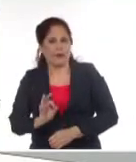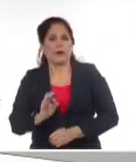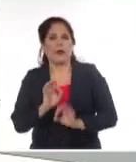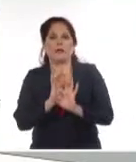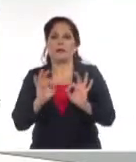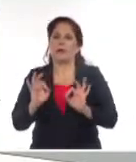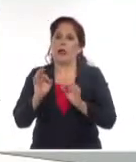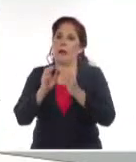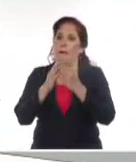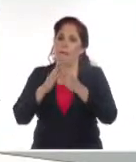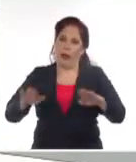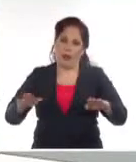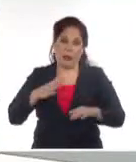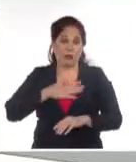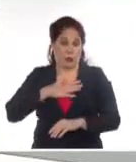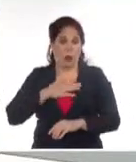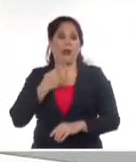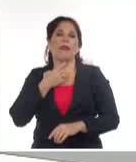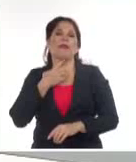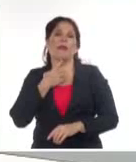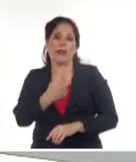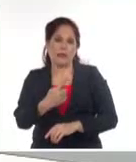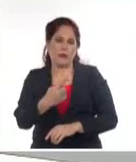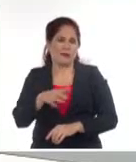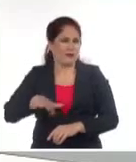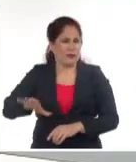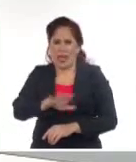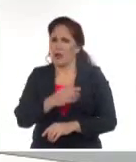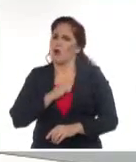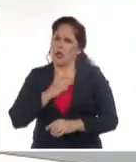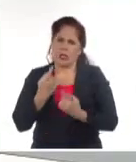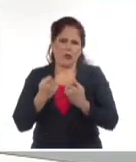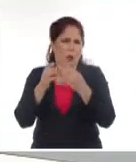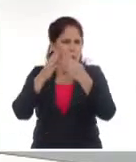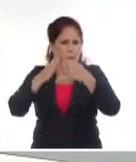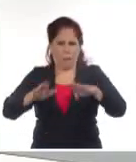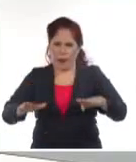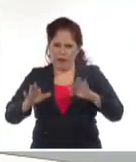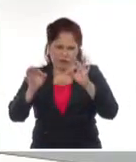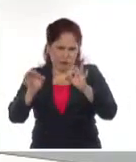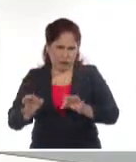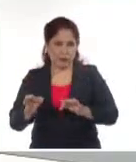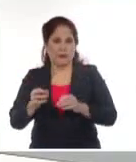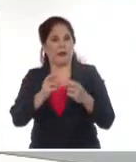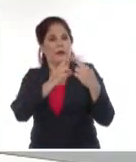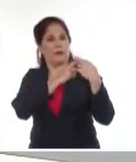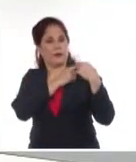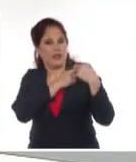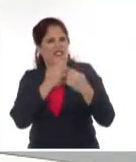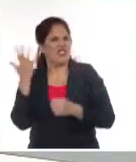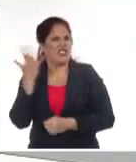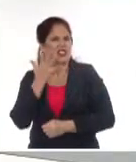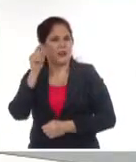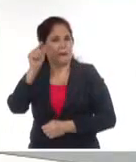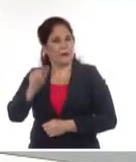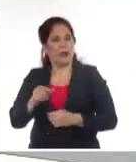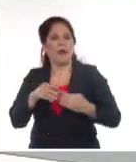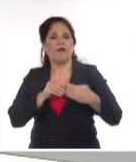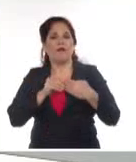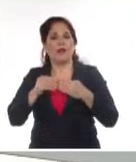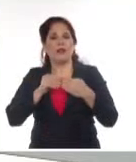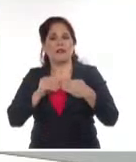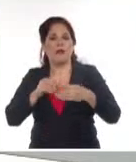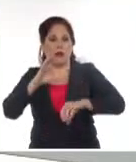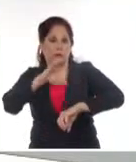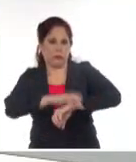Paz, ese tribunal especial que se encarga de hurgar en la verdad de la violencia, sus responsables y a cambio flexibilizar penas.